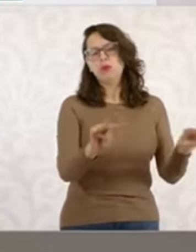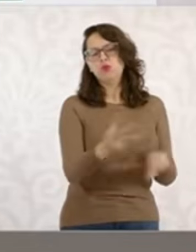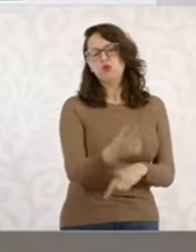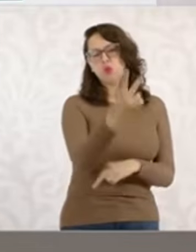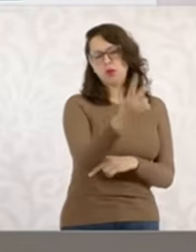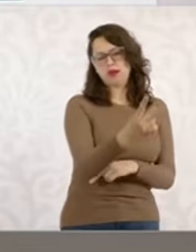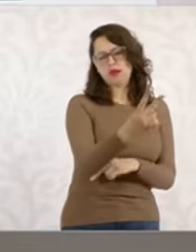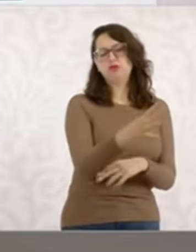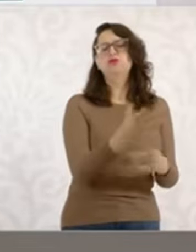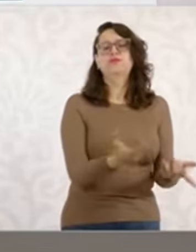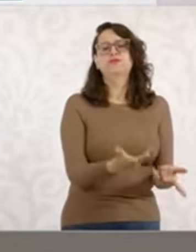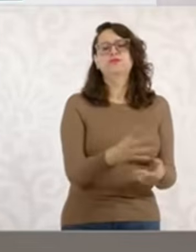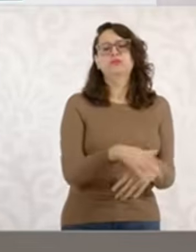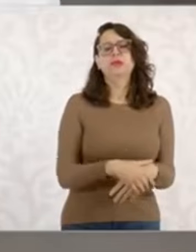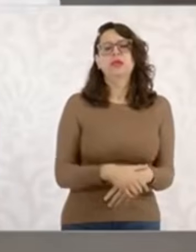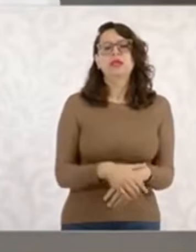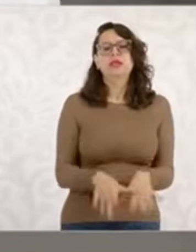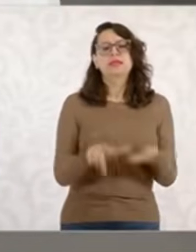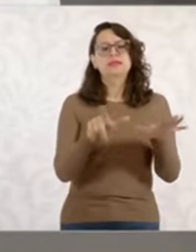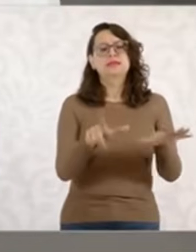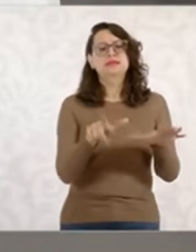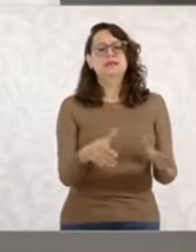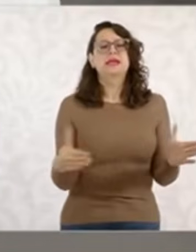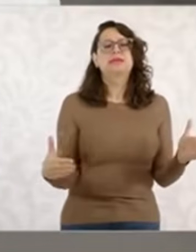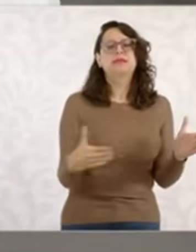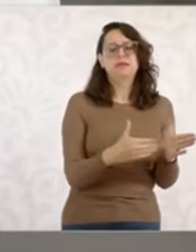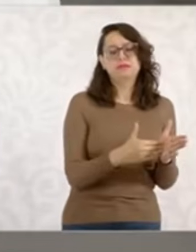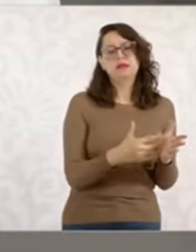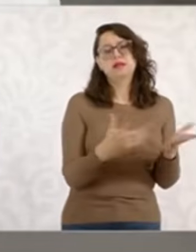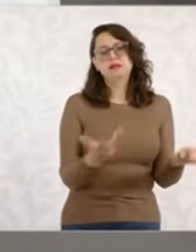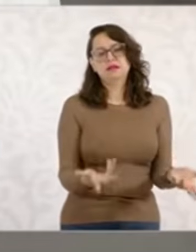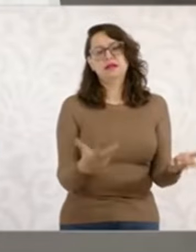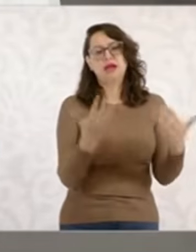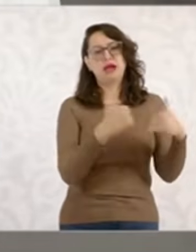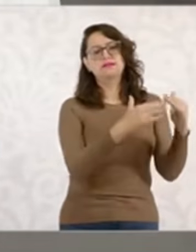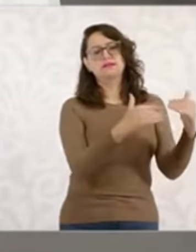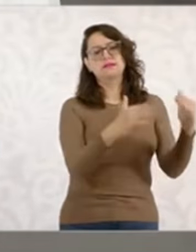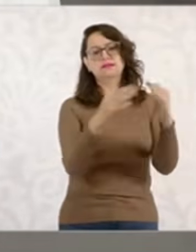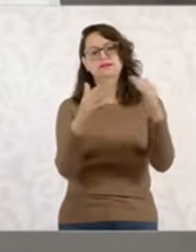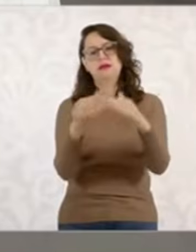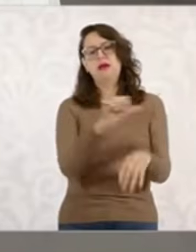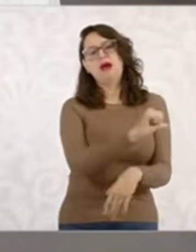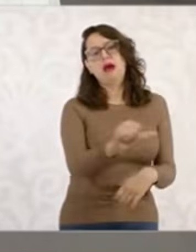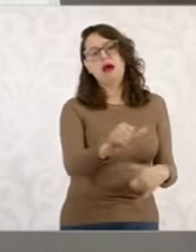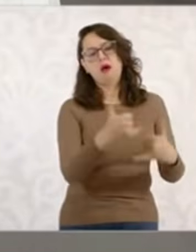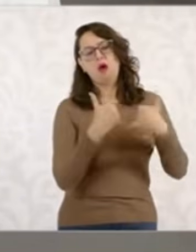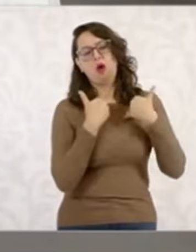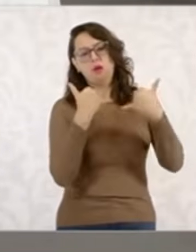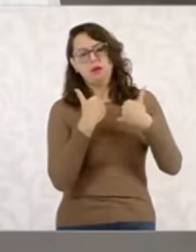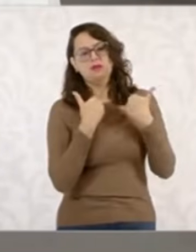17,200 viviendas para jóvenes que estudian y jóvenes que trabajan. La que sigue, por favor.